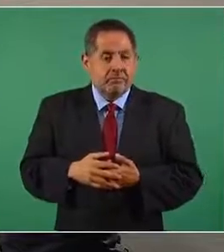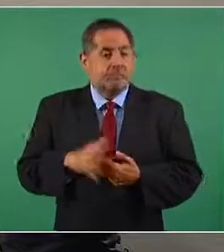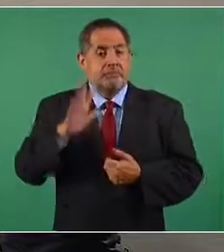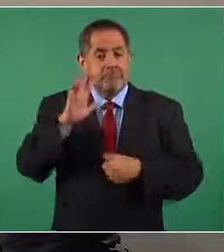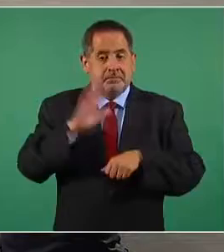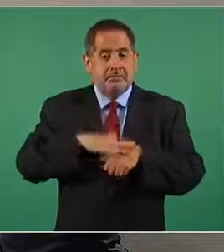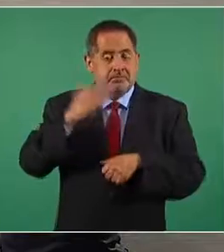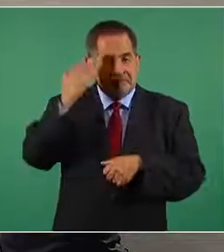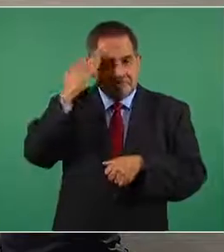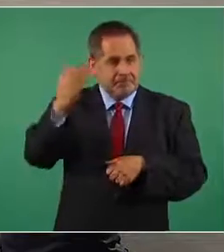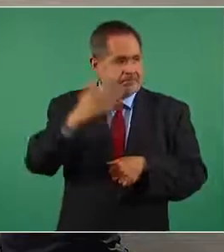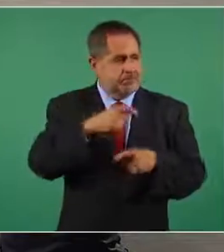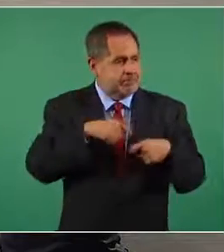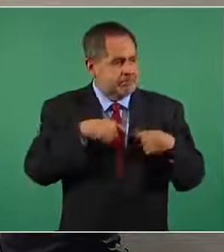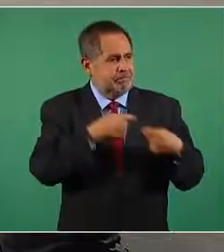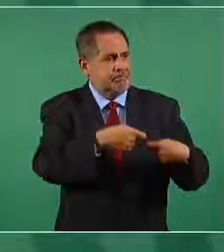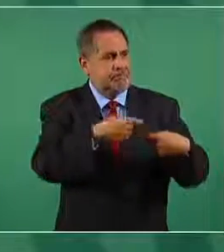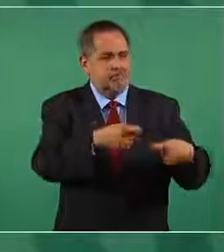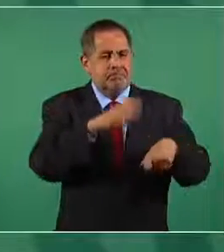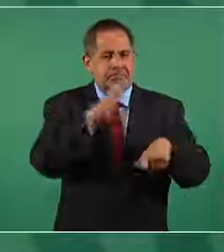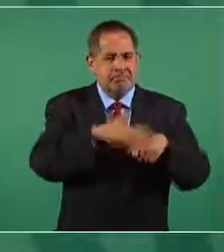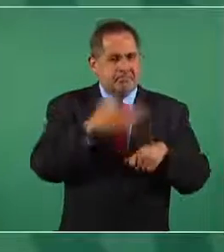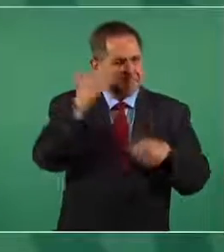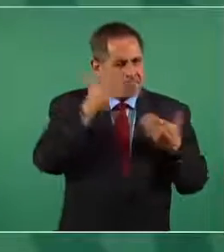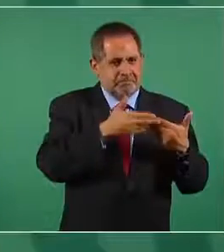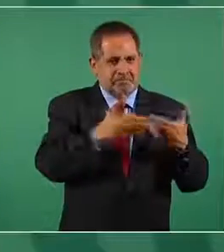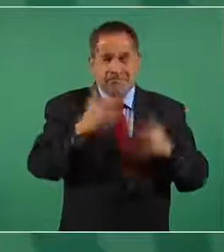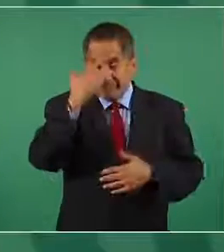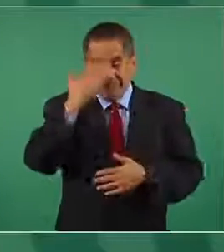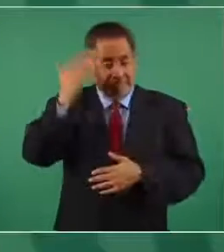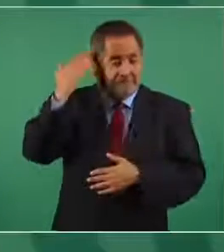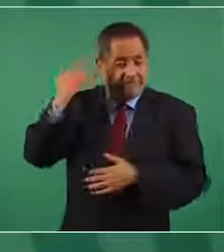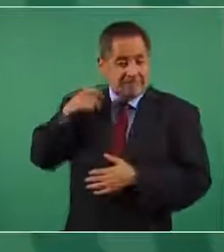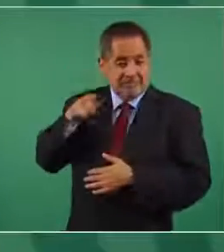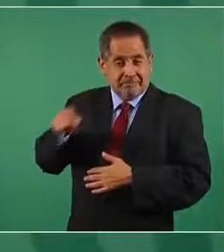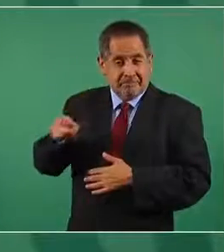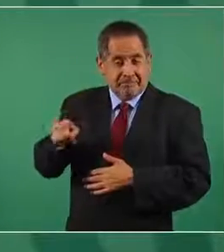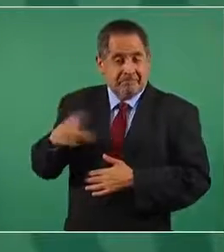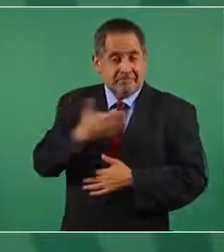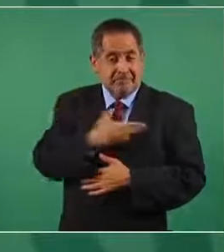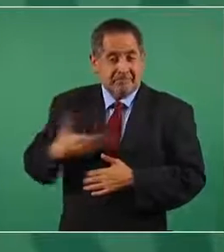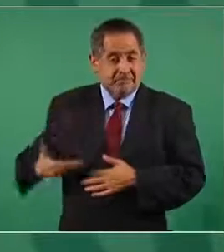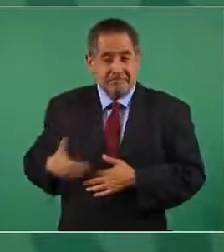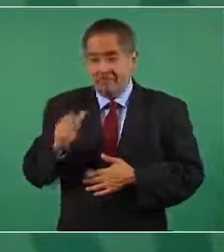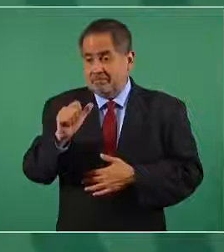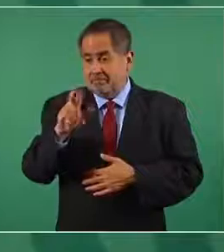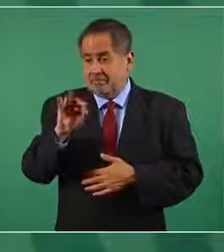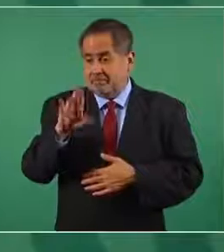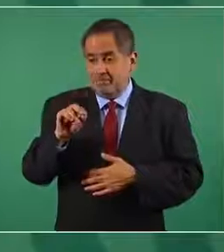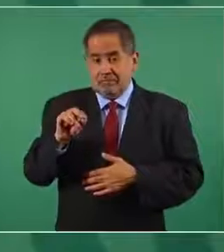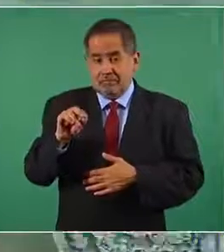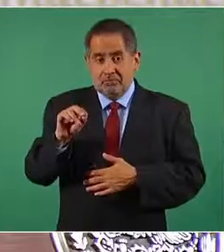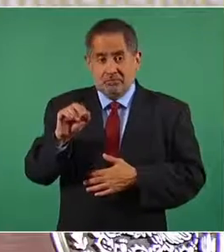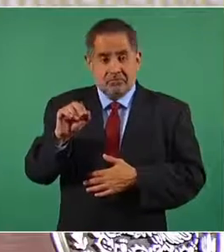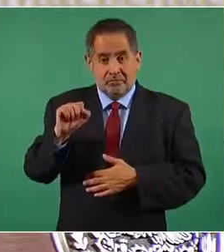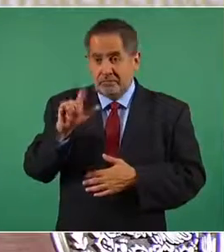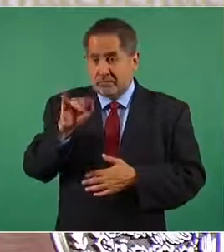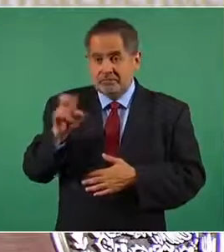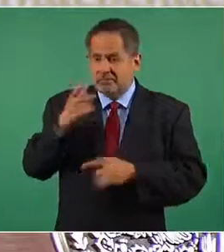plazo. Esto que le negaron al presidente de la